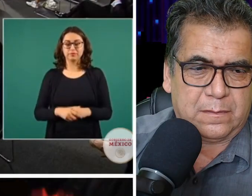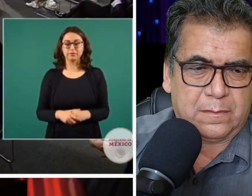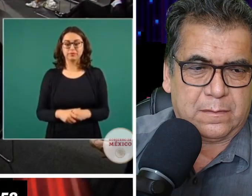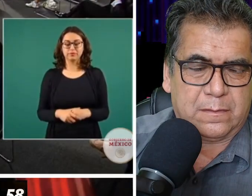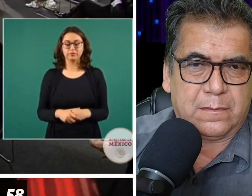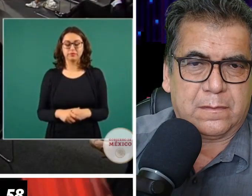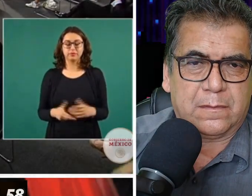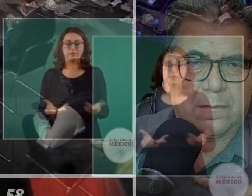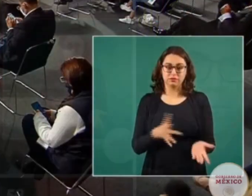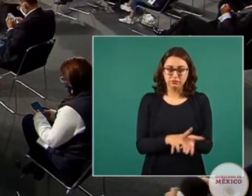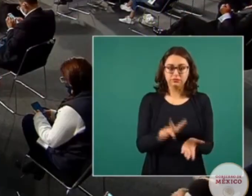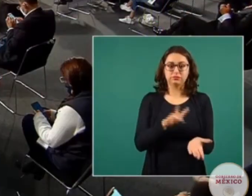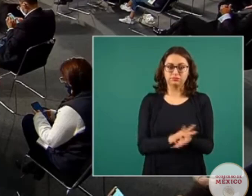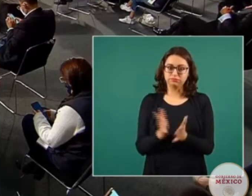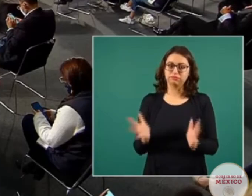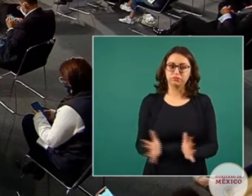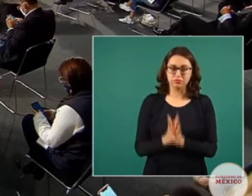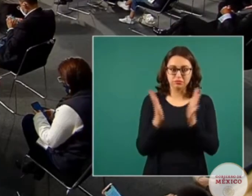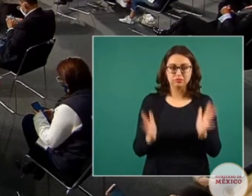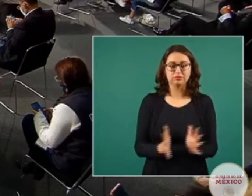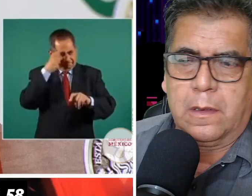tenemos que apoyar.